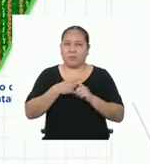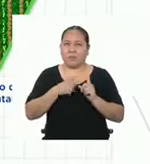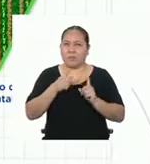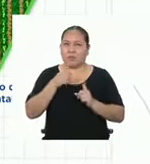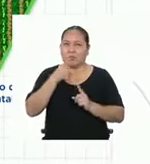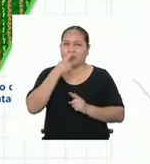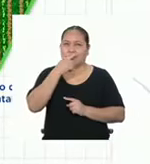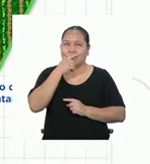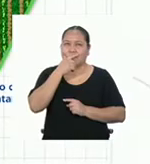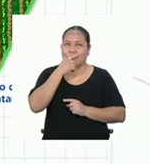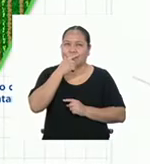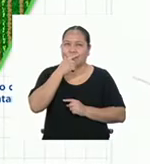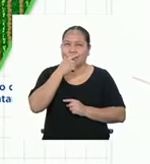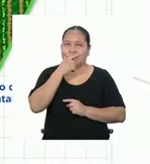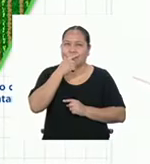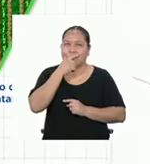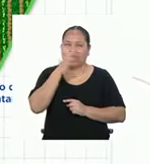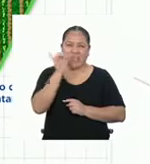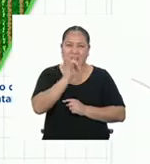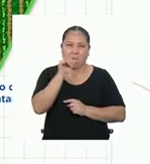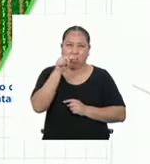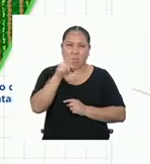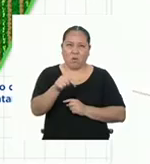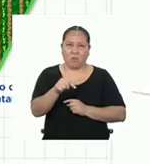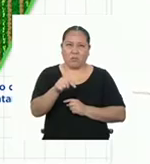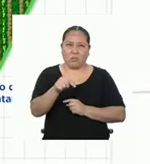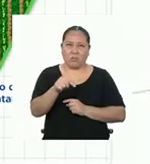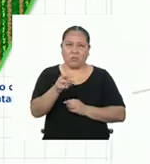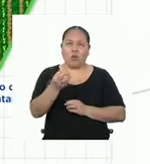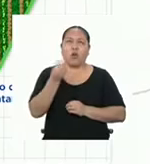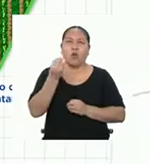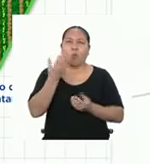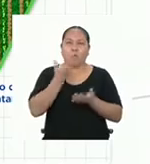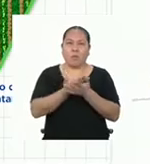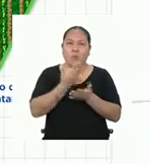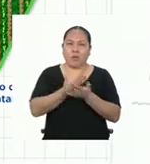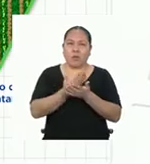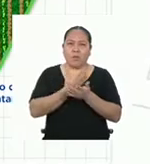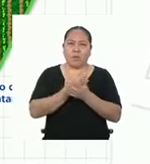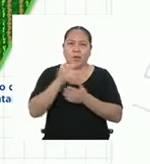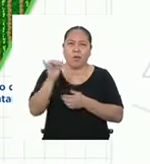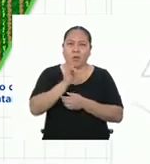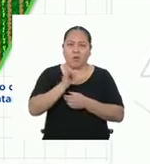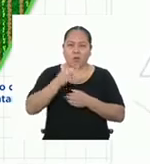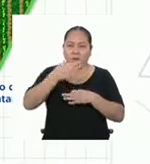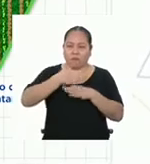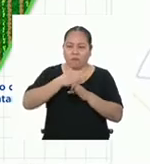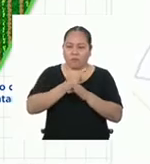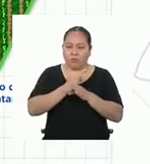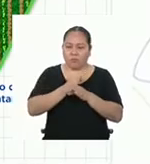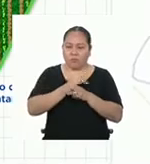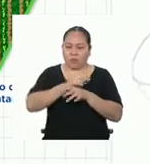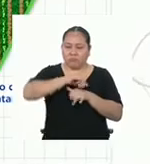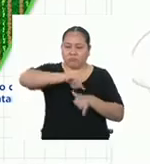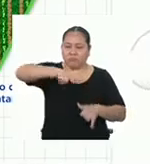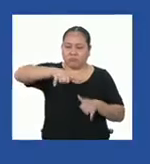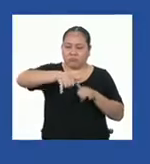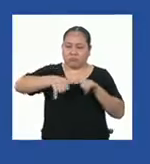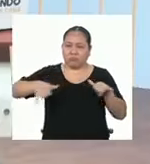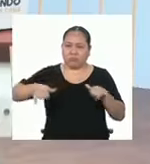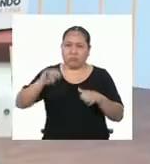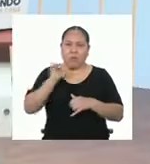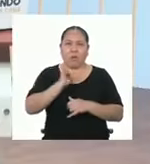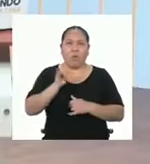Pero... ¿Serán idénticos? ¿Cómo puedo asegurarme de que tengan la misma forma y de que la longitud de sus lados sean iguales?